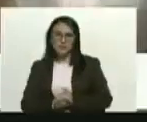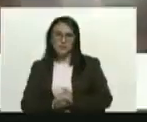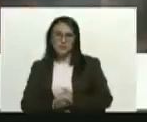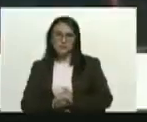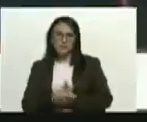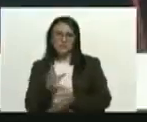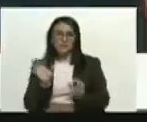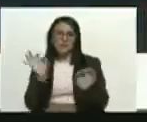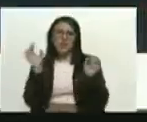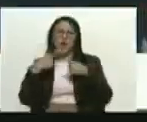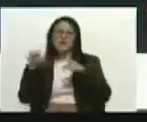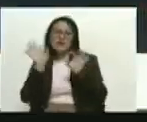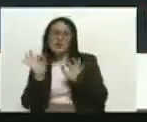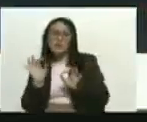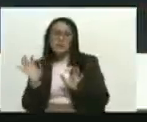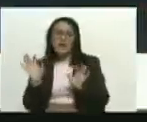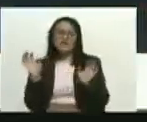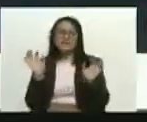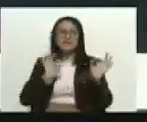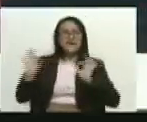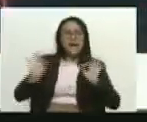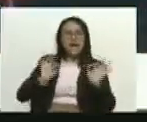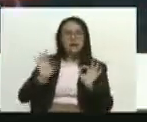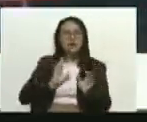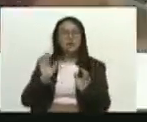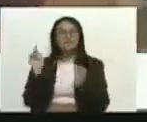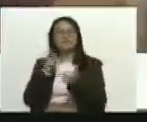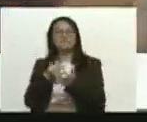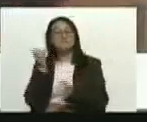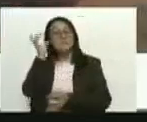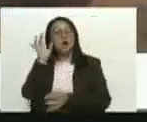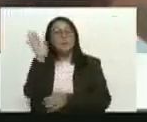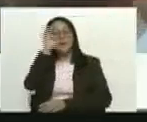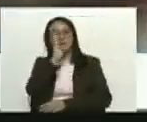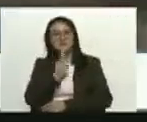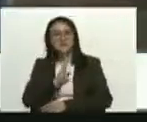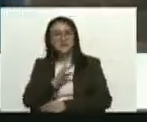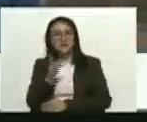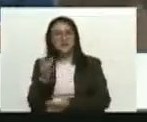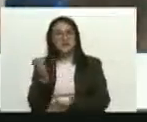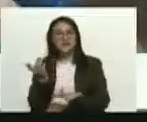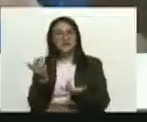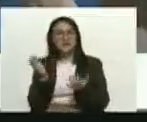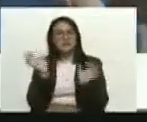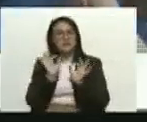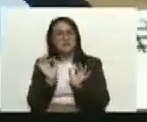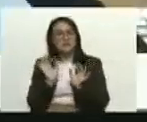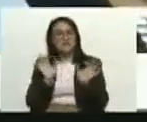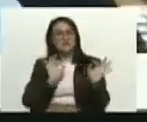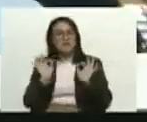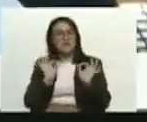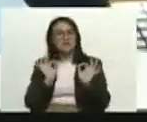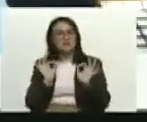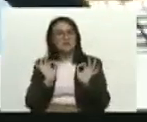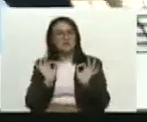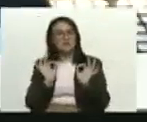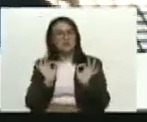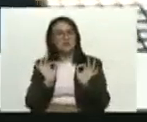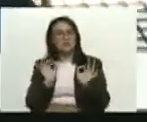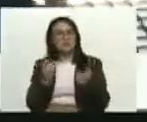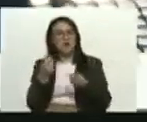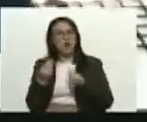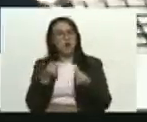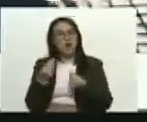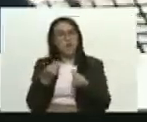del teatro que viene del Brasil y nos enseña en el marco de este Festival Internacional de Teatro Progresista, ¿no? Gran parte de cómo es